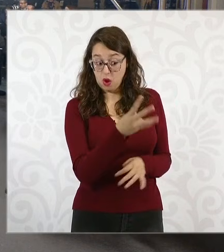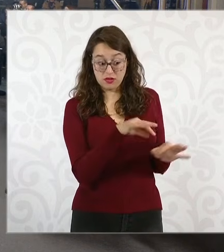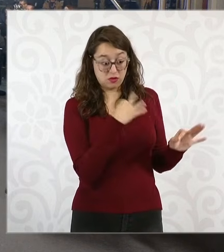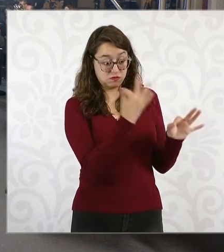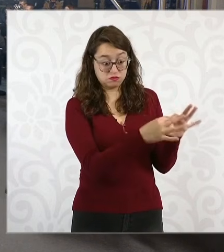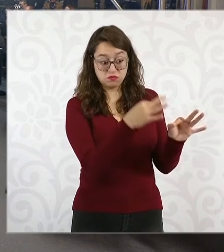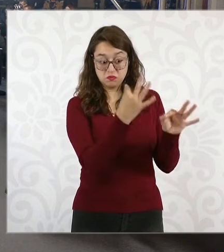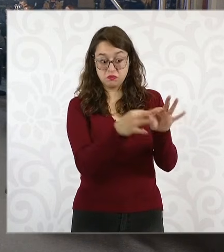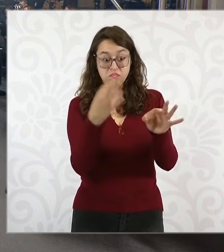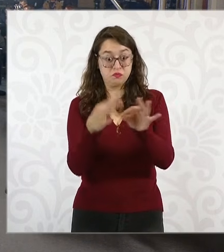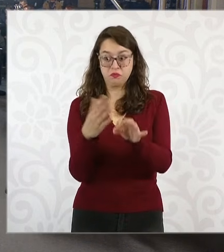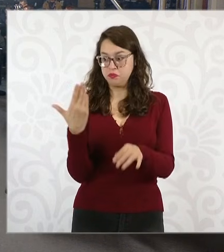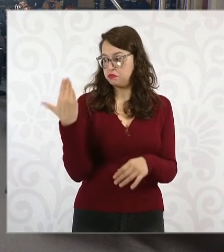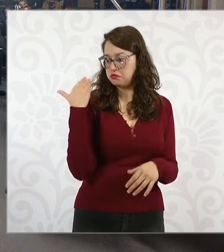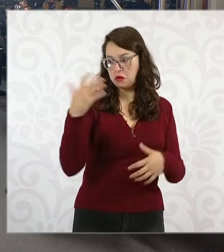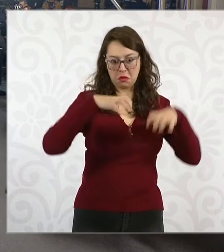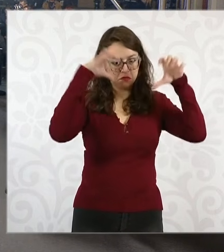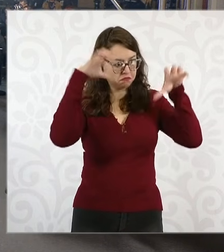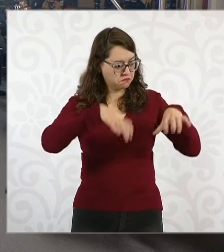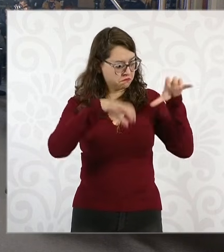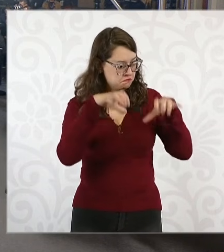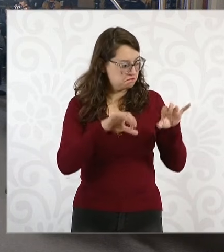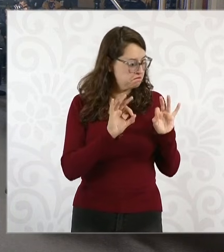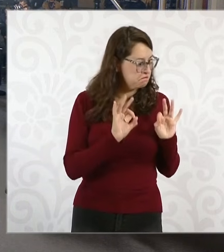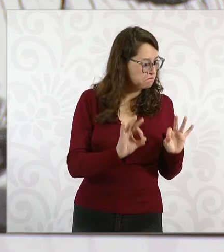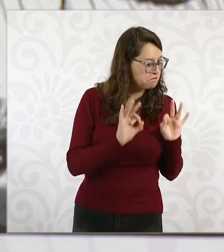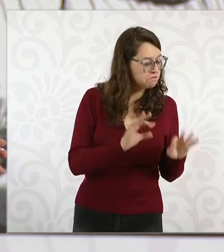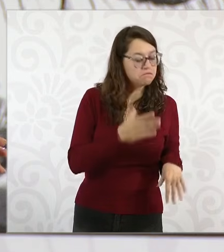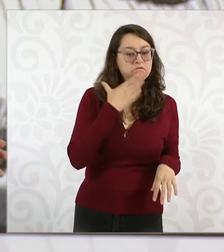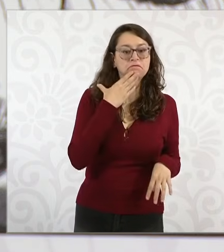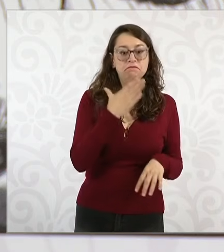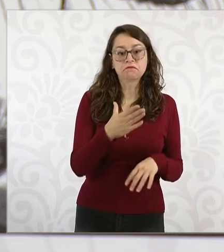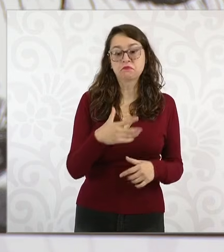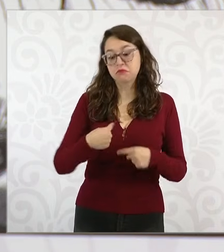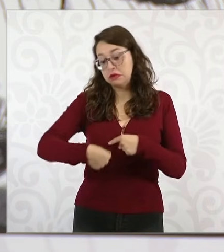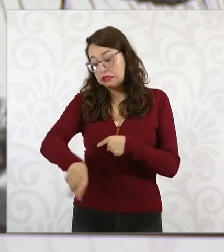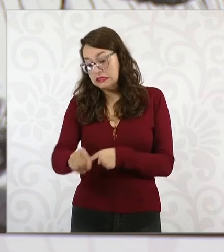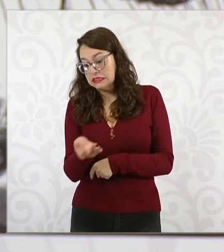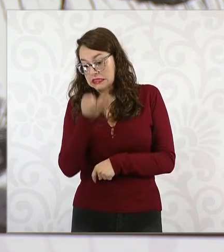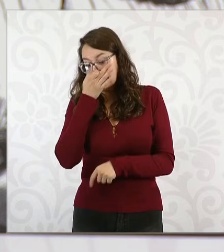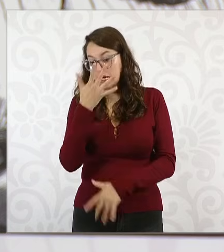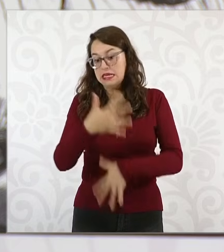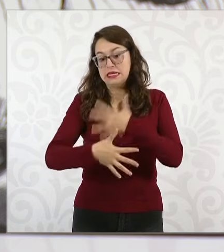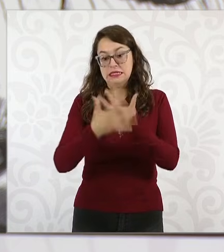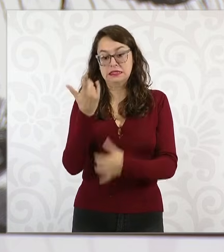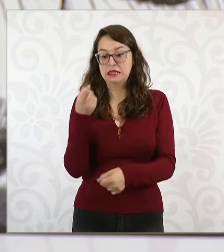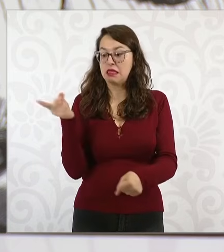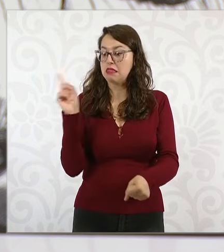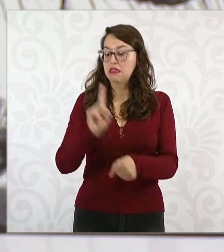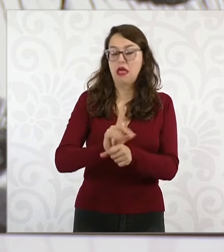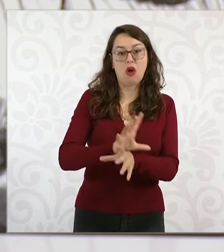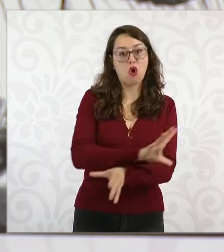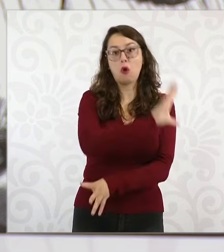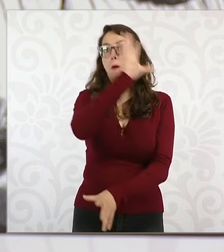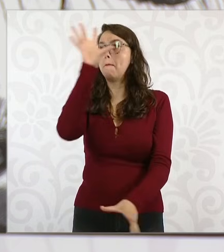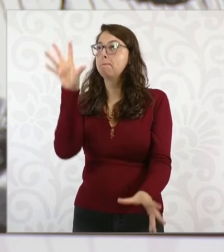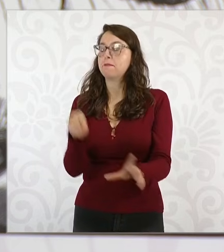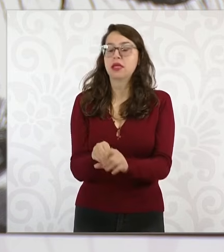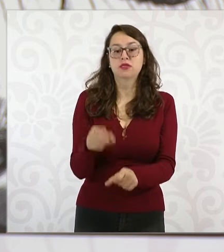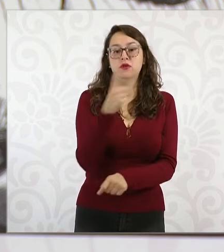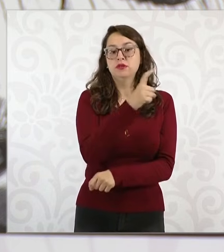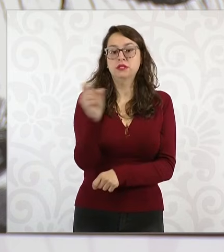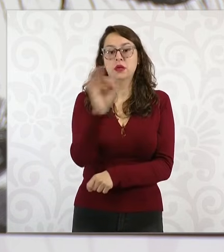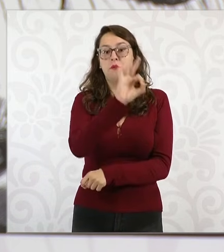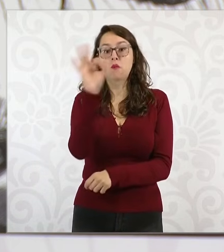estas lluvias y en 15 días estarán terminadas todas,